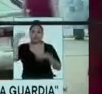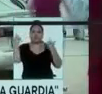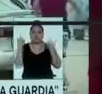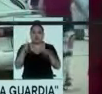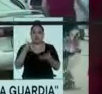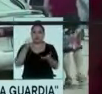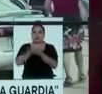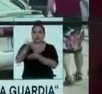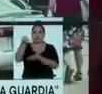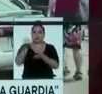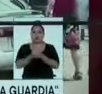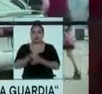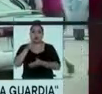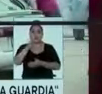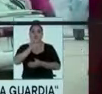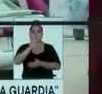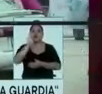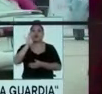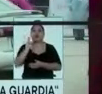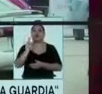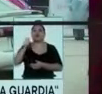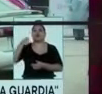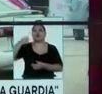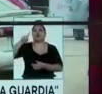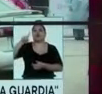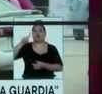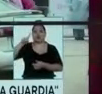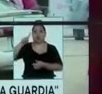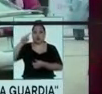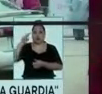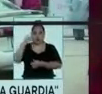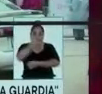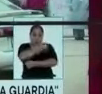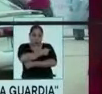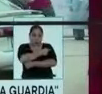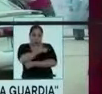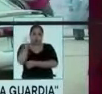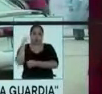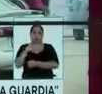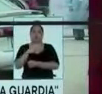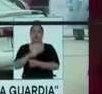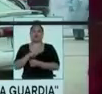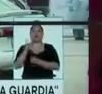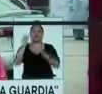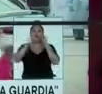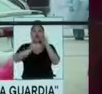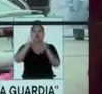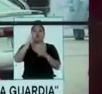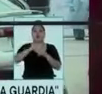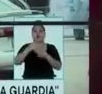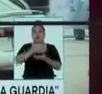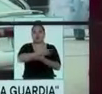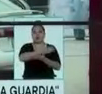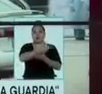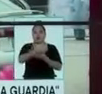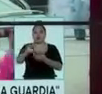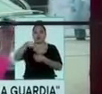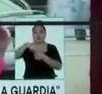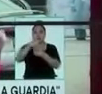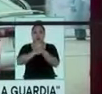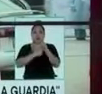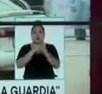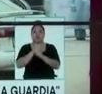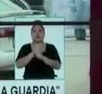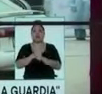labor cotidiana, en la vocera del Ministerio de Salud. Porque ella ya no es vocera del gobierno, como debería ser en último caso por su función de primer